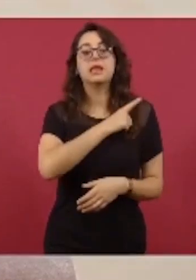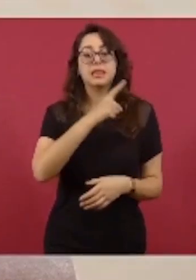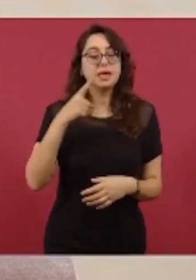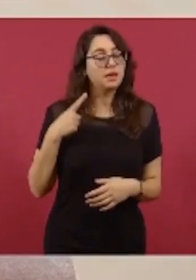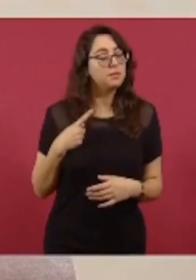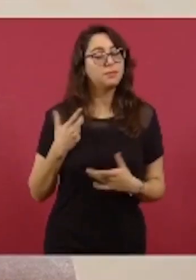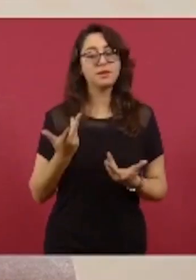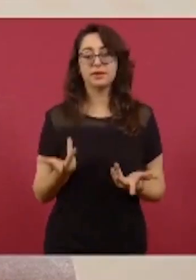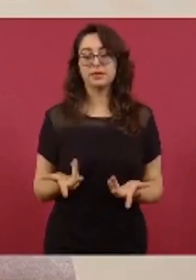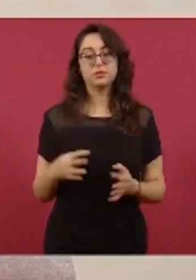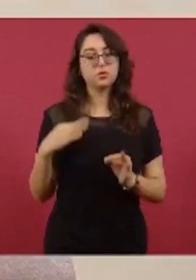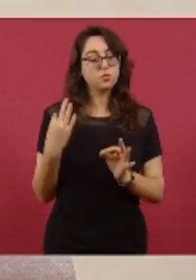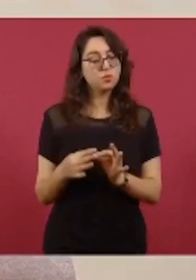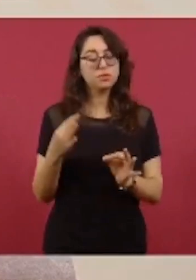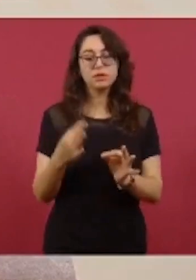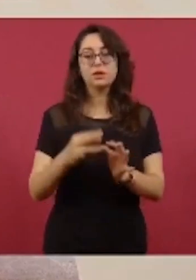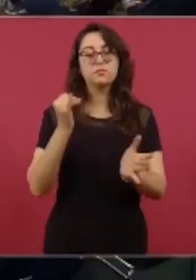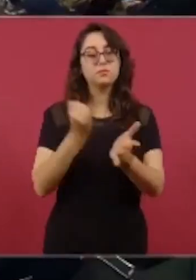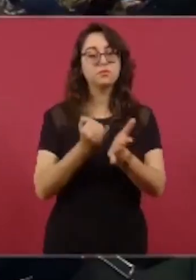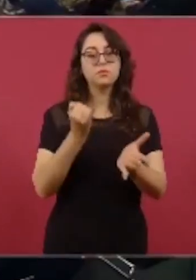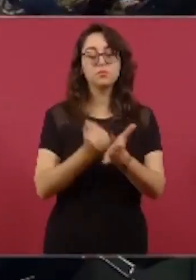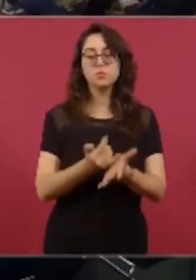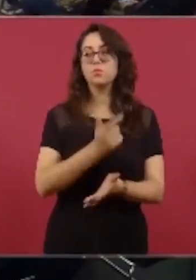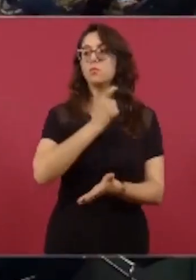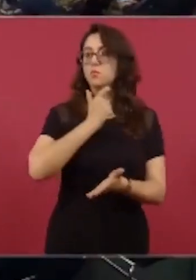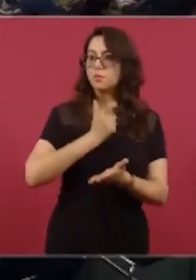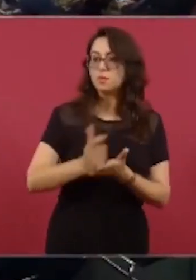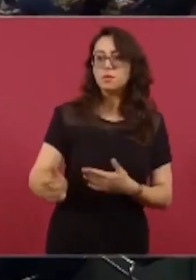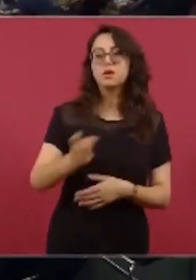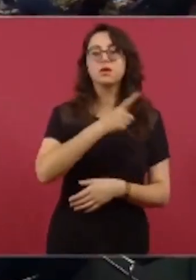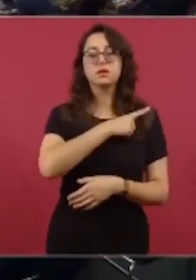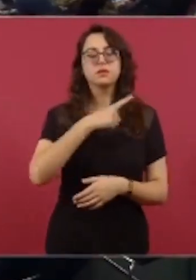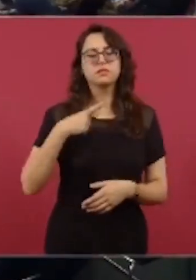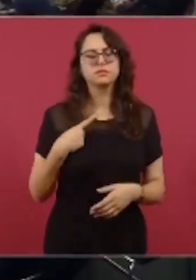leyendo los comunicados, al menos uno de